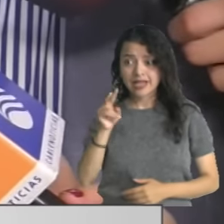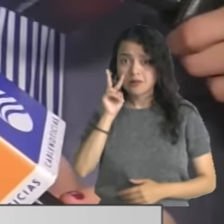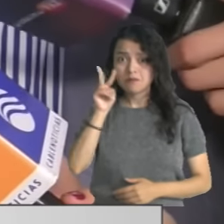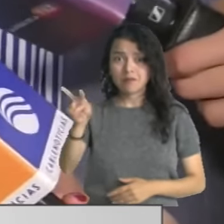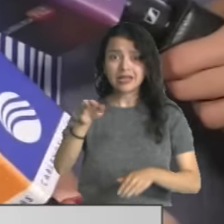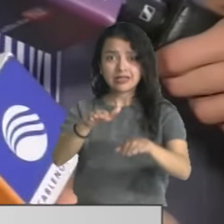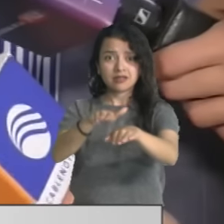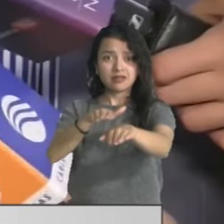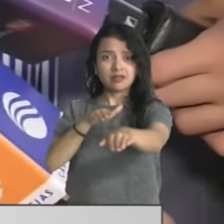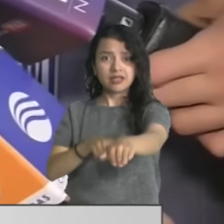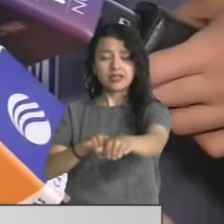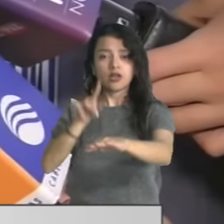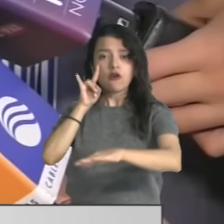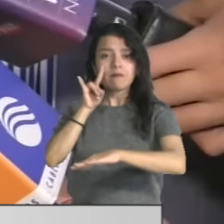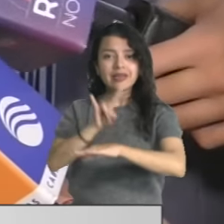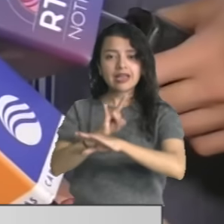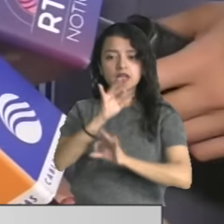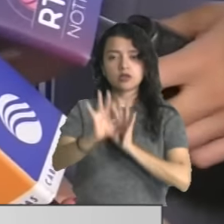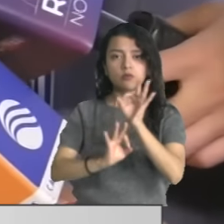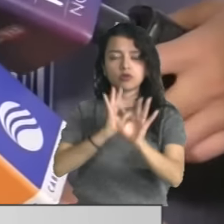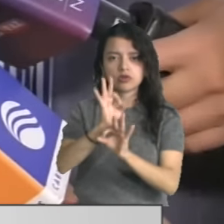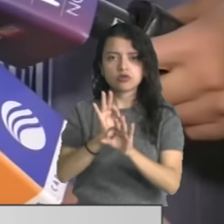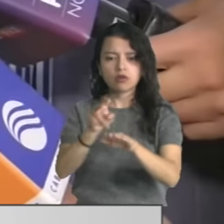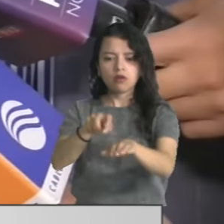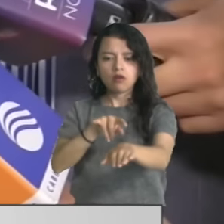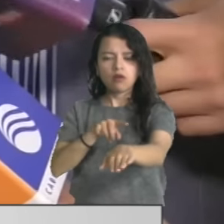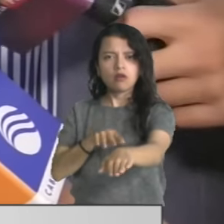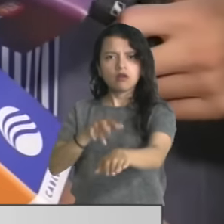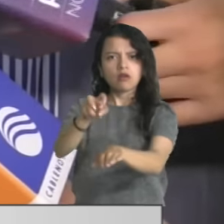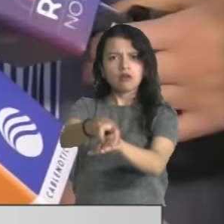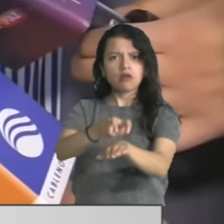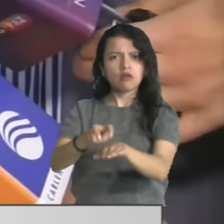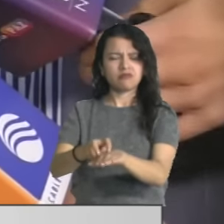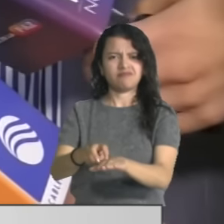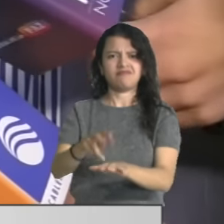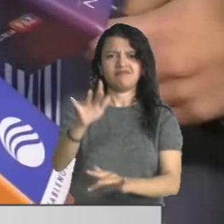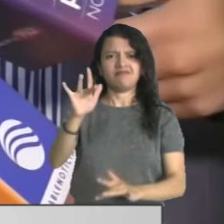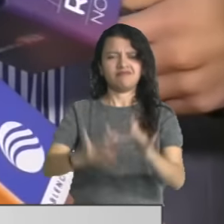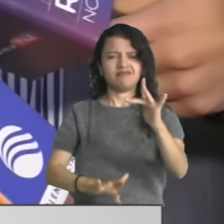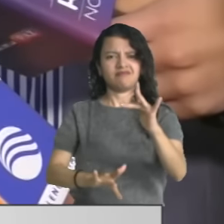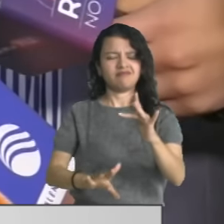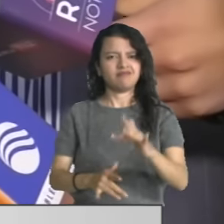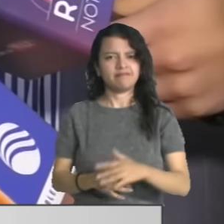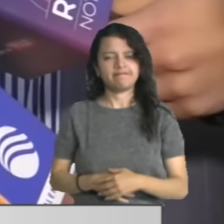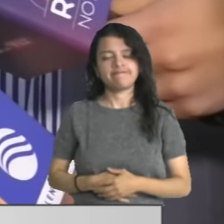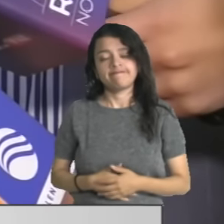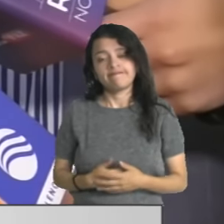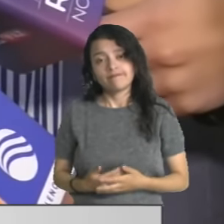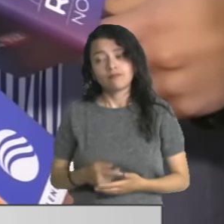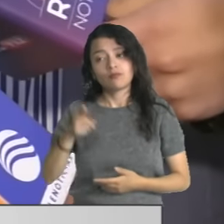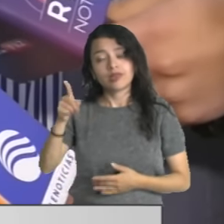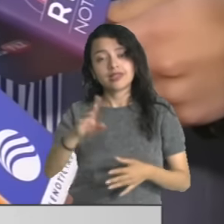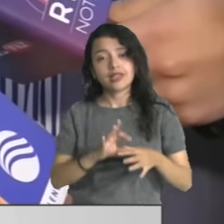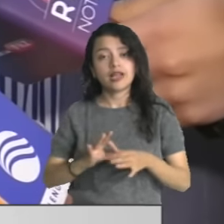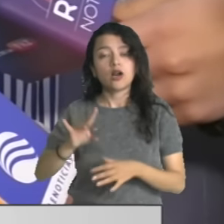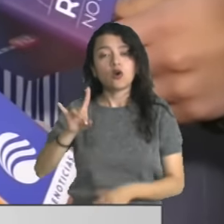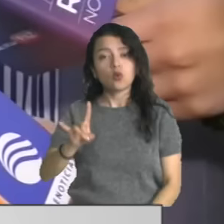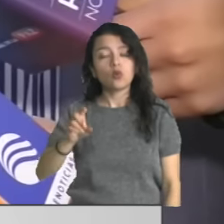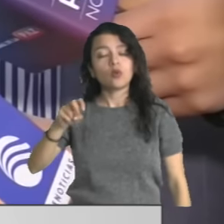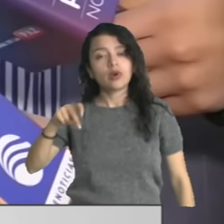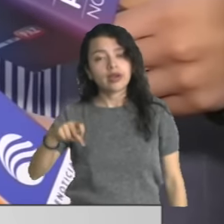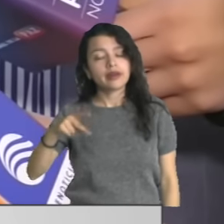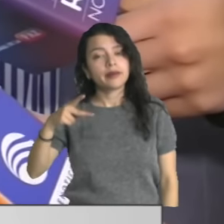esquemas de protección para quienes están participando en una negociación con el Estado, pues será la UNP y las autoridades y la